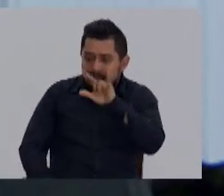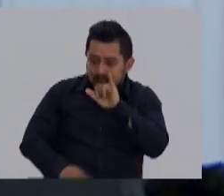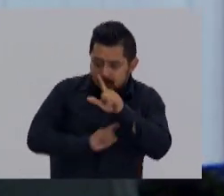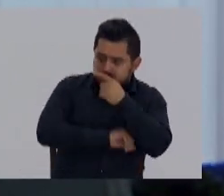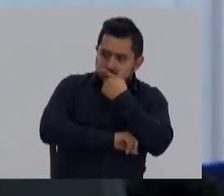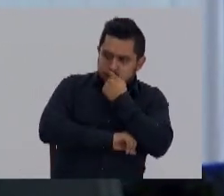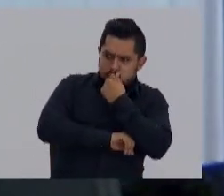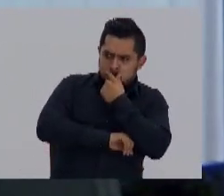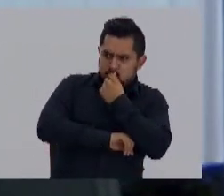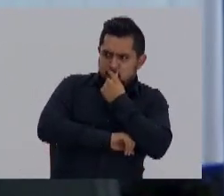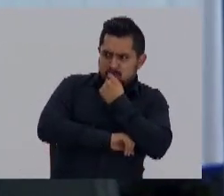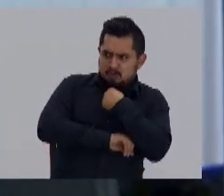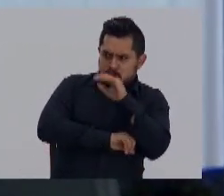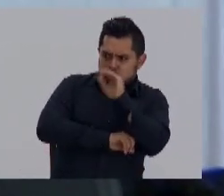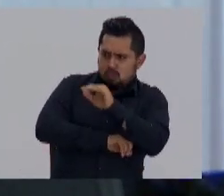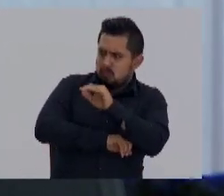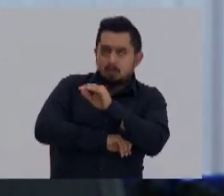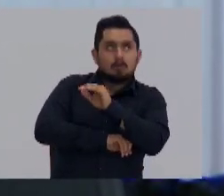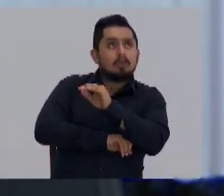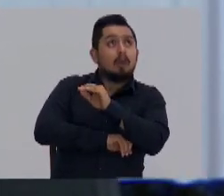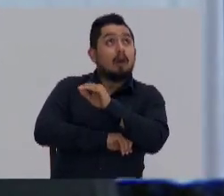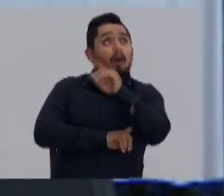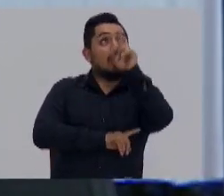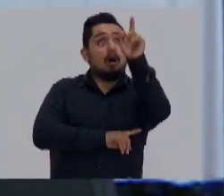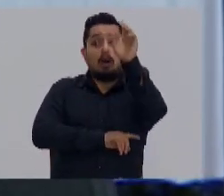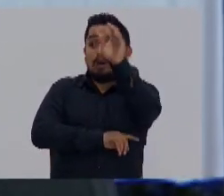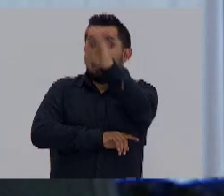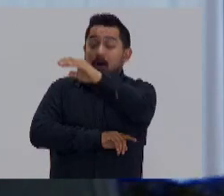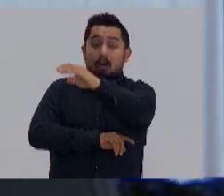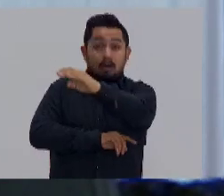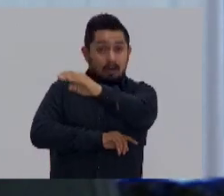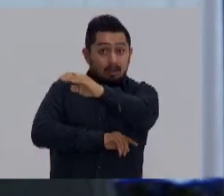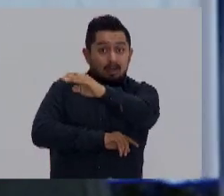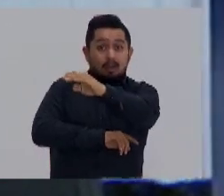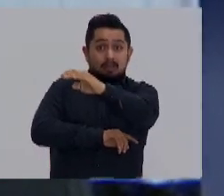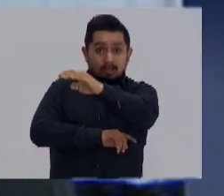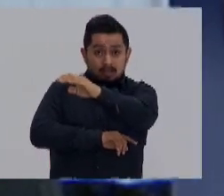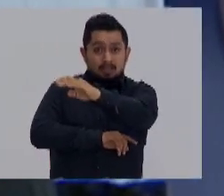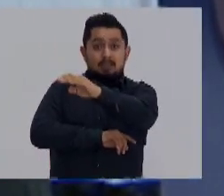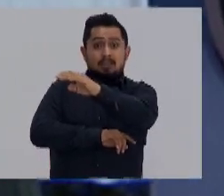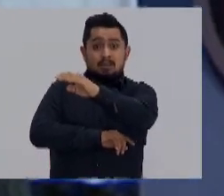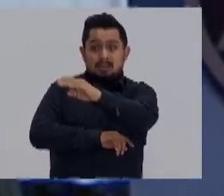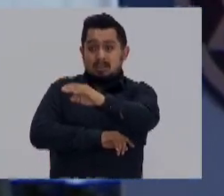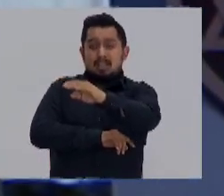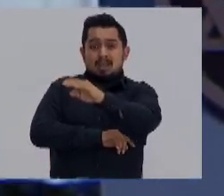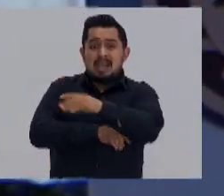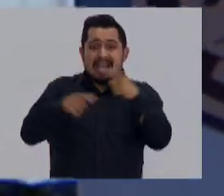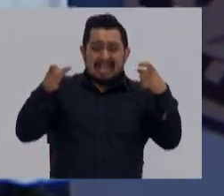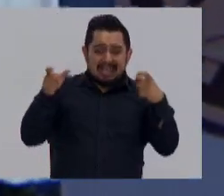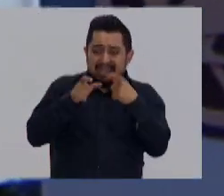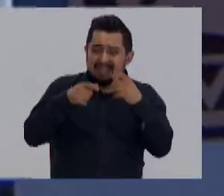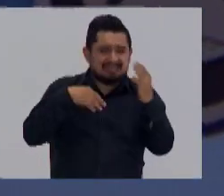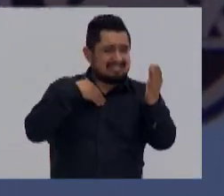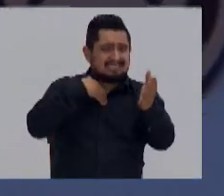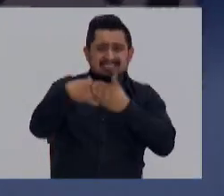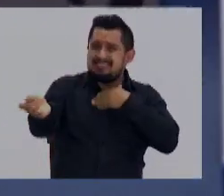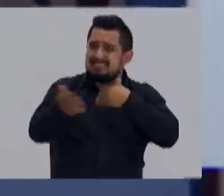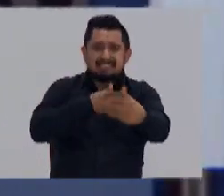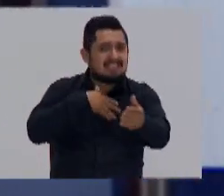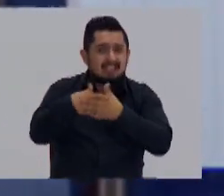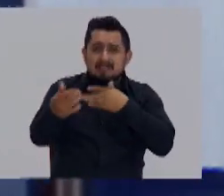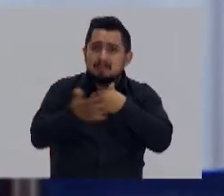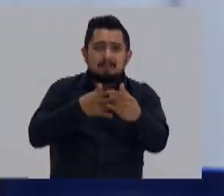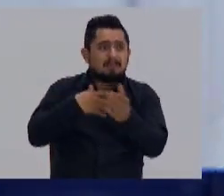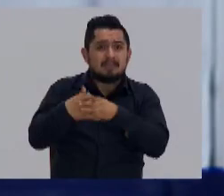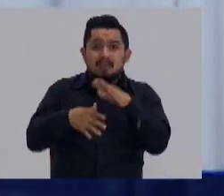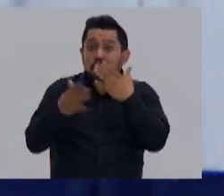comprende que Dios llama. Y no importa la edad. Cuidado, hermanos, que